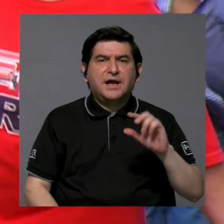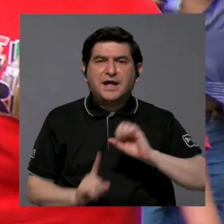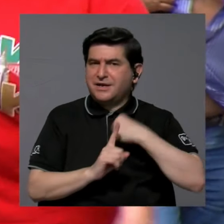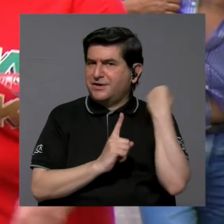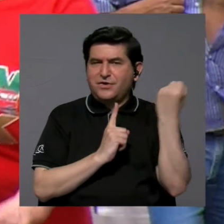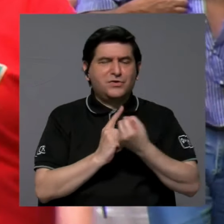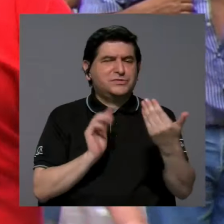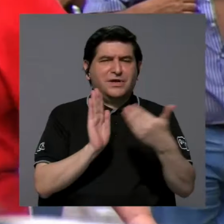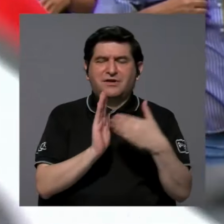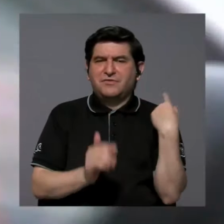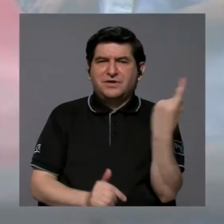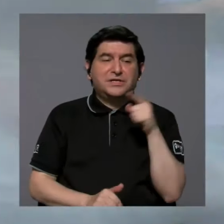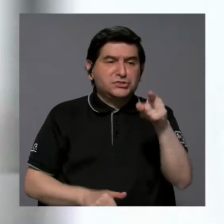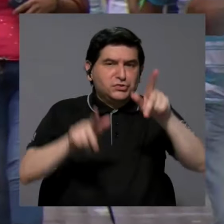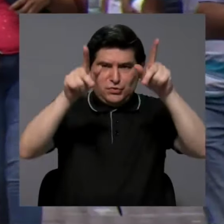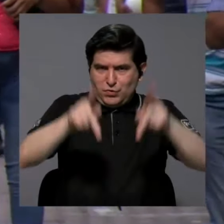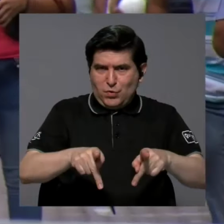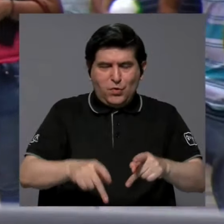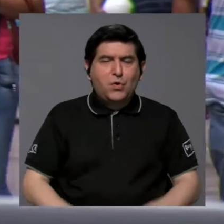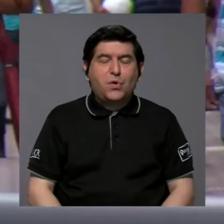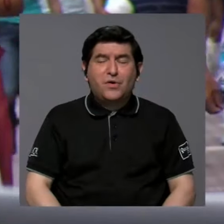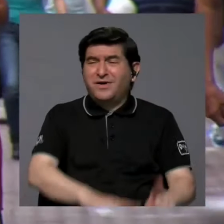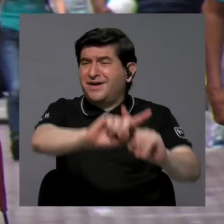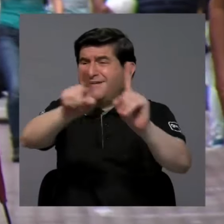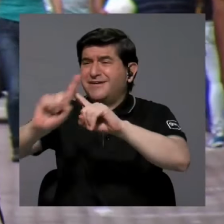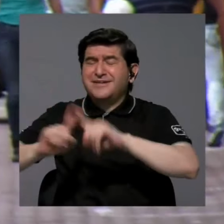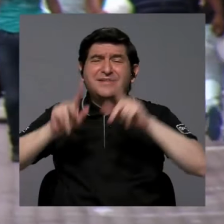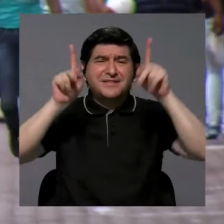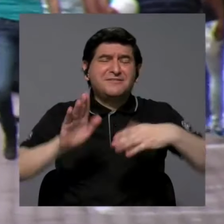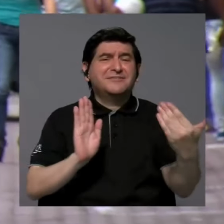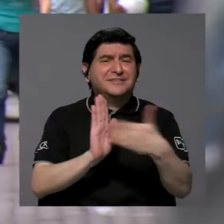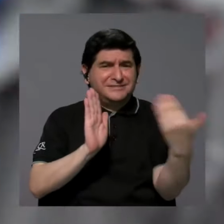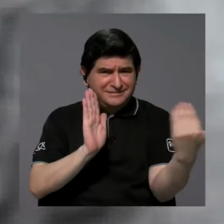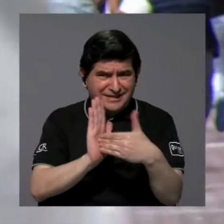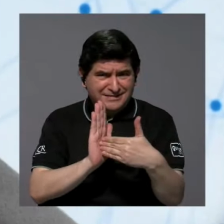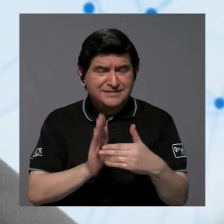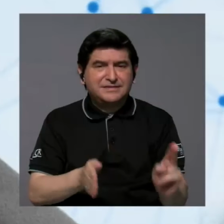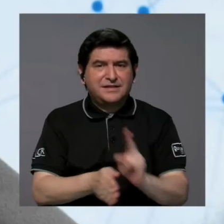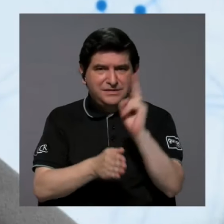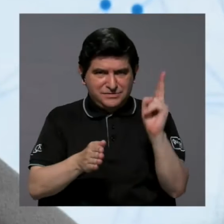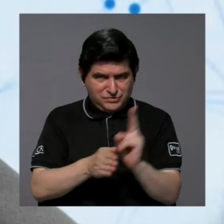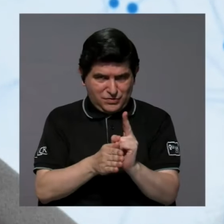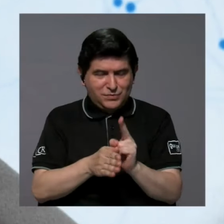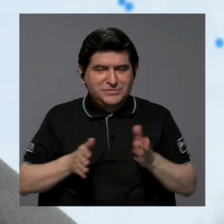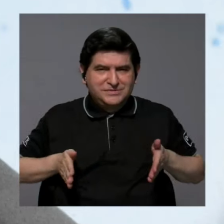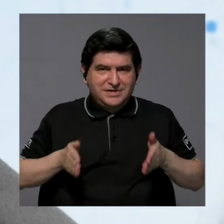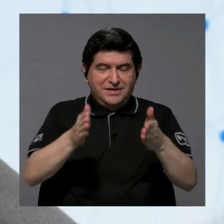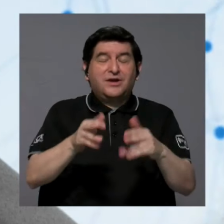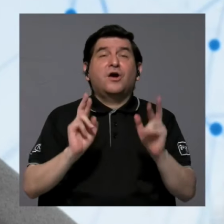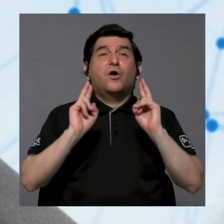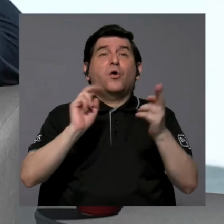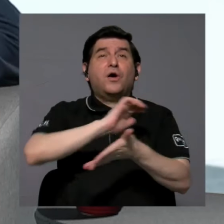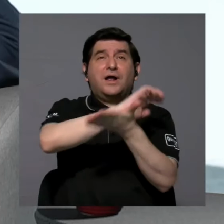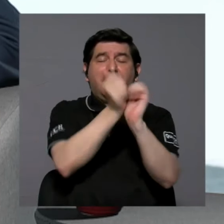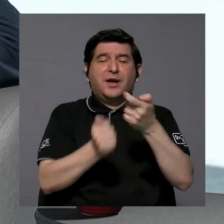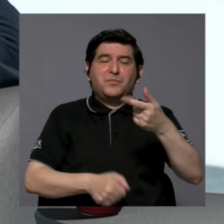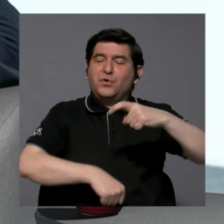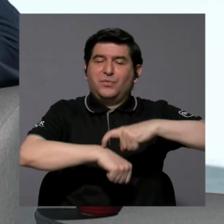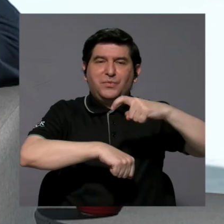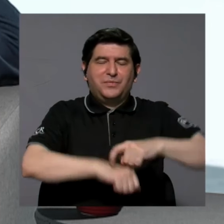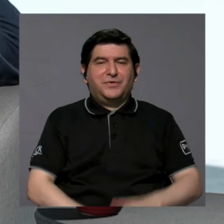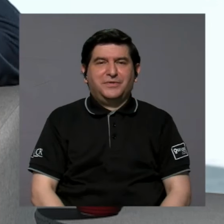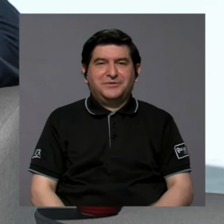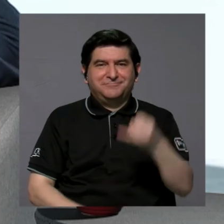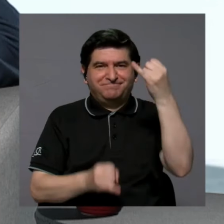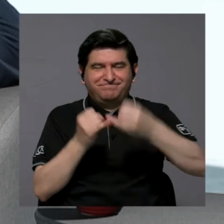no es una situación que les afecta solo a estas personas, sino a muchísima gente que utilizamos nuestras calles. Ojalá que hayan cambios a muy corto